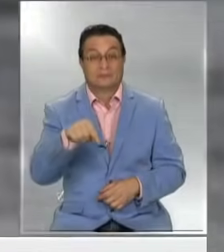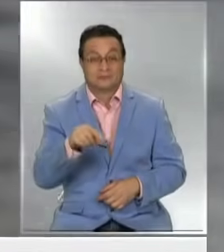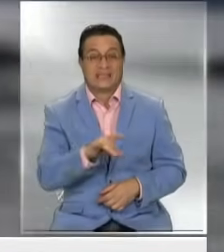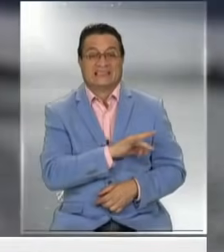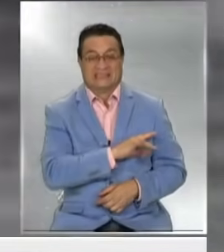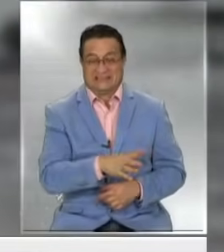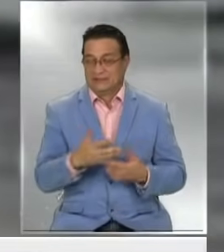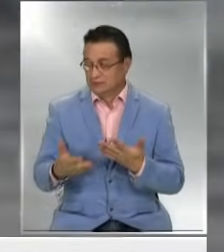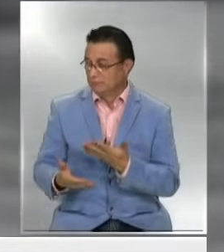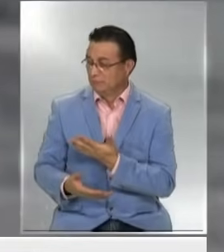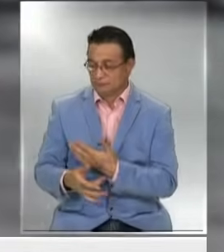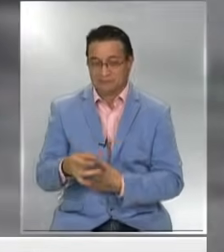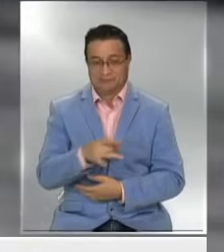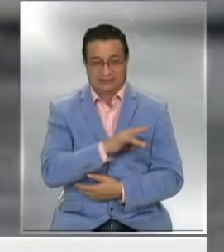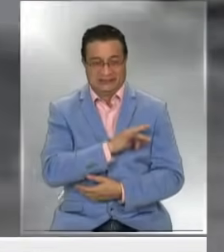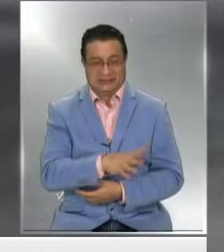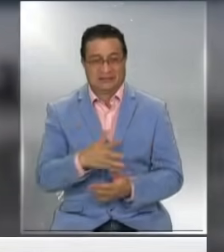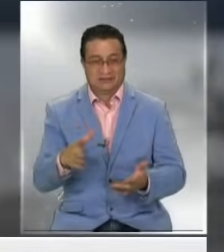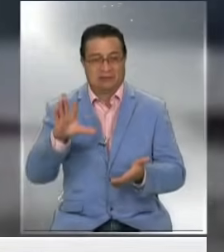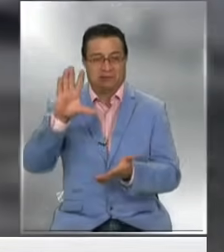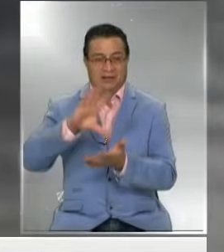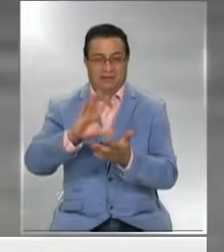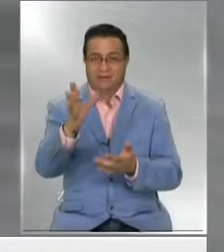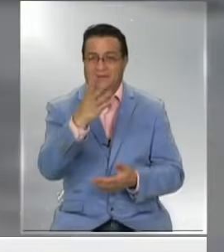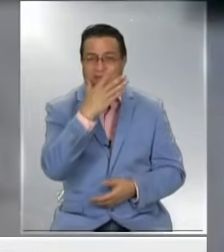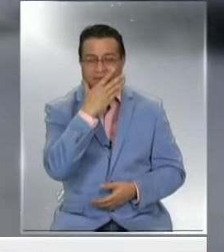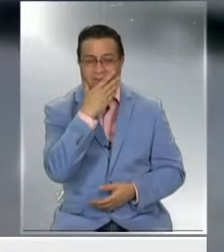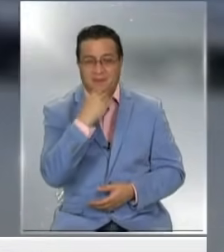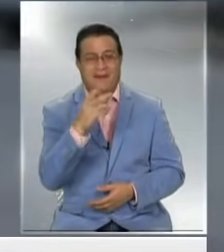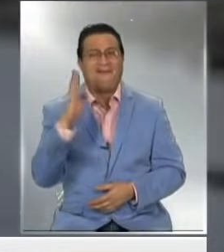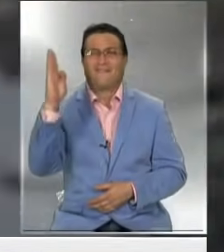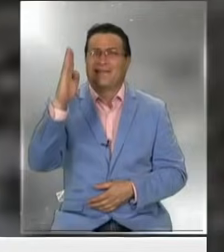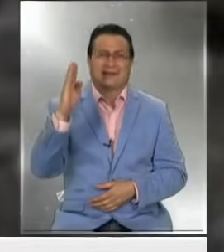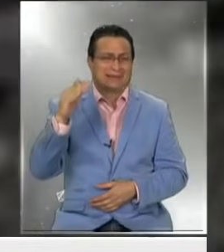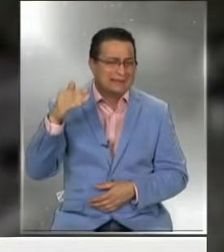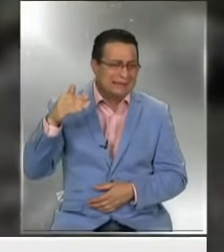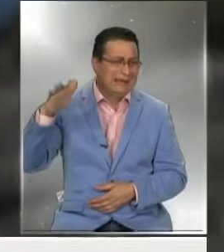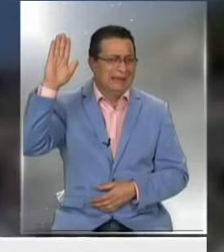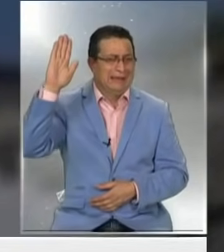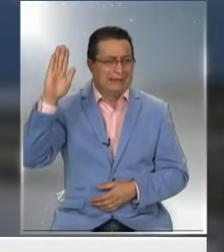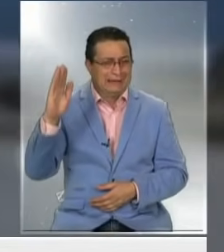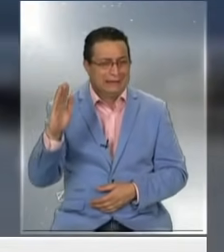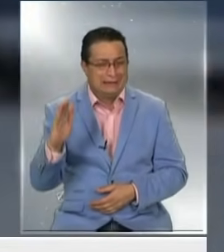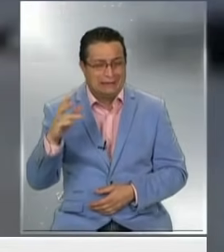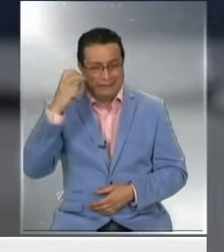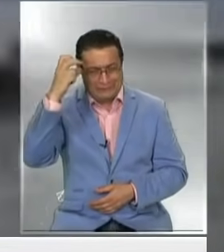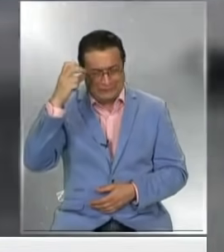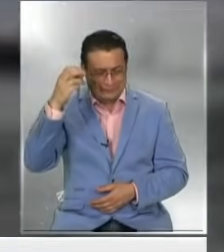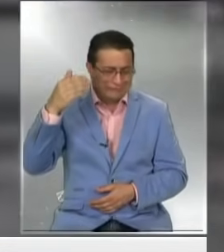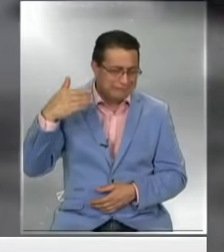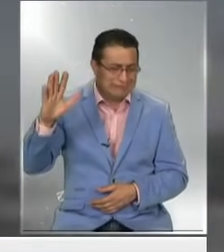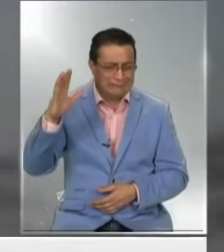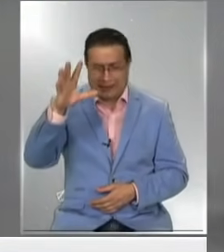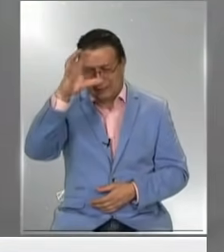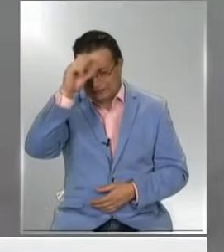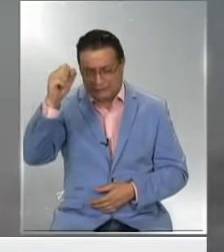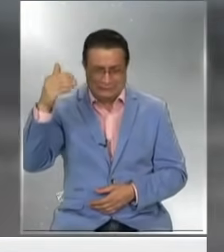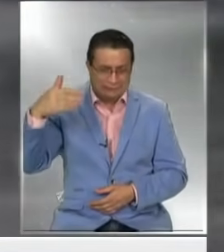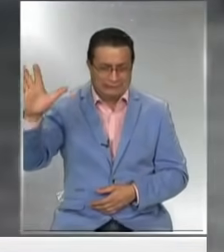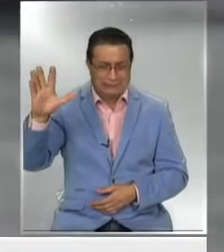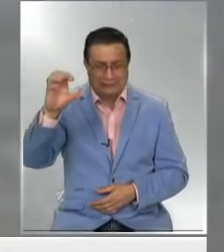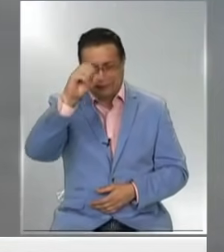chiquillos. Qué país más bonita. Qué Brasil. Qué Argentina. Qué